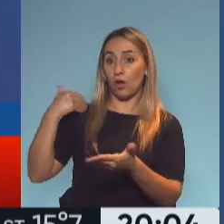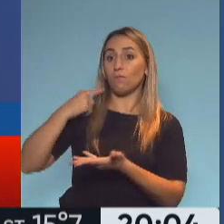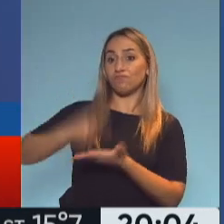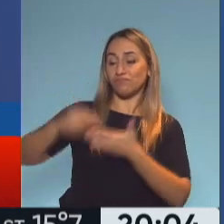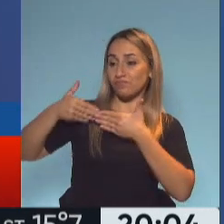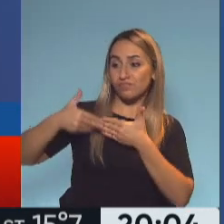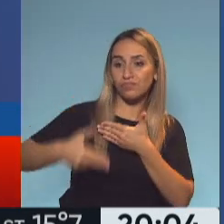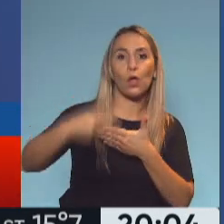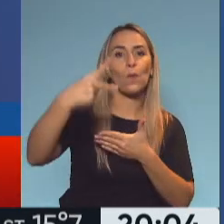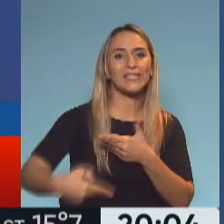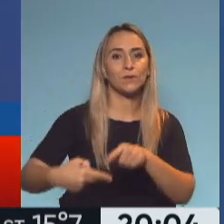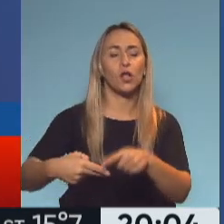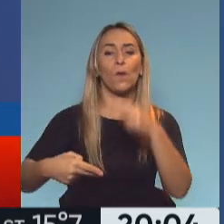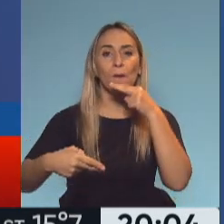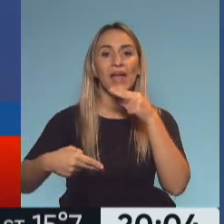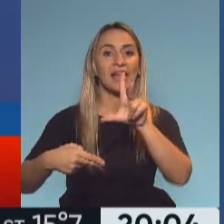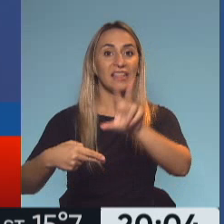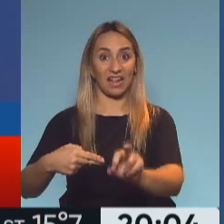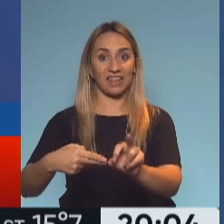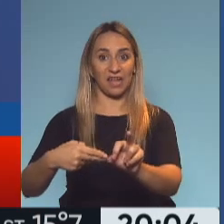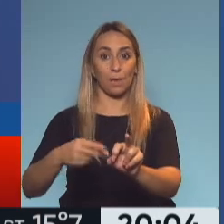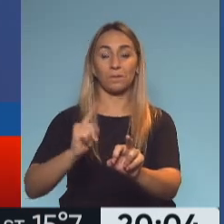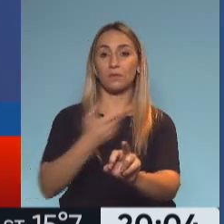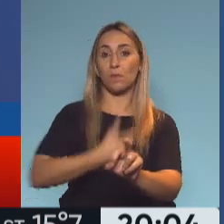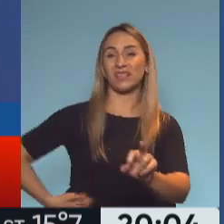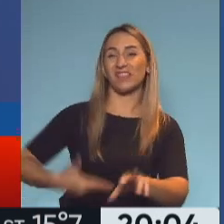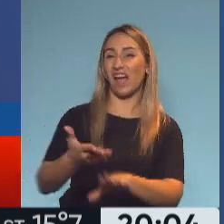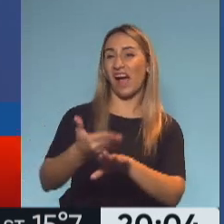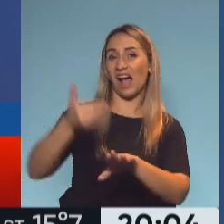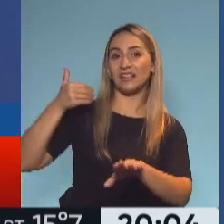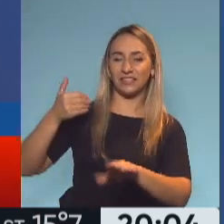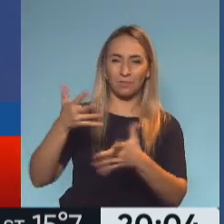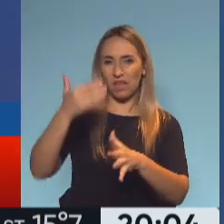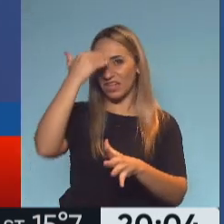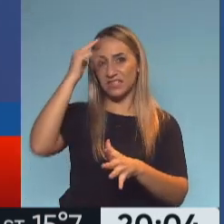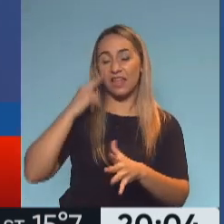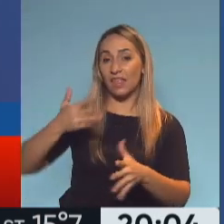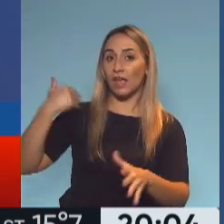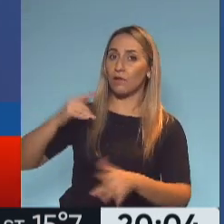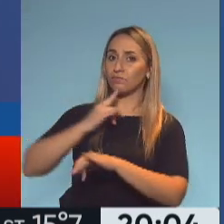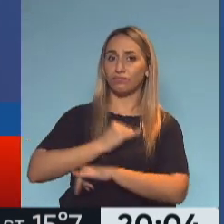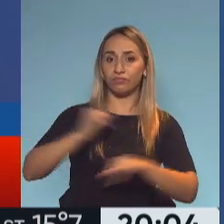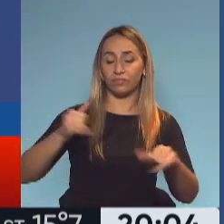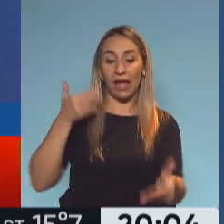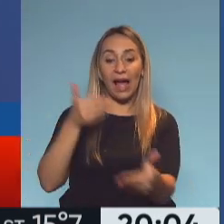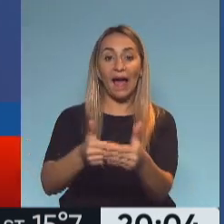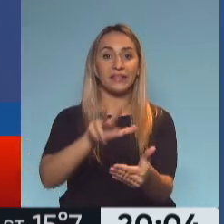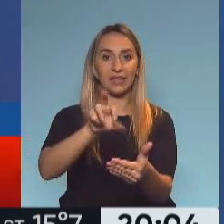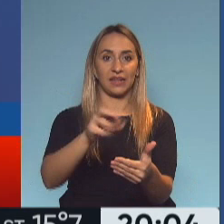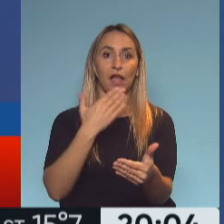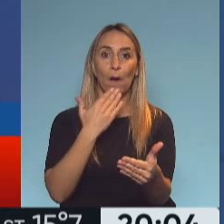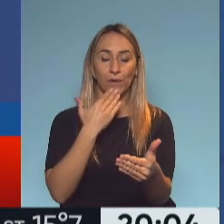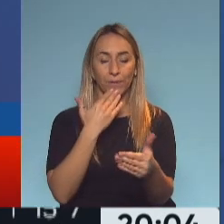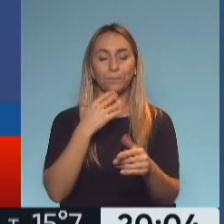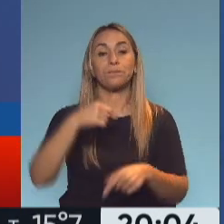vigente que puso en marcha el presidente de la Nación hace casi 15 días hasta el 30 de abril. El gobierno en